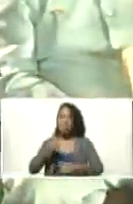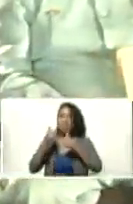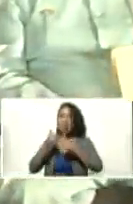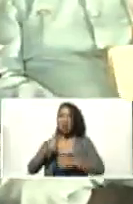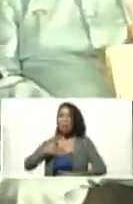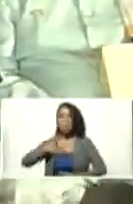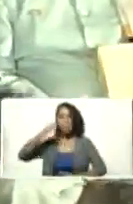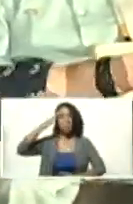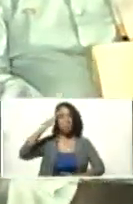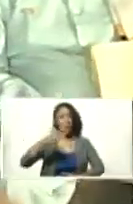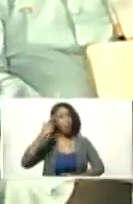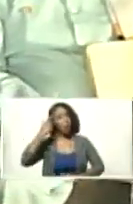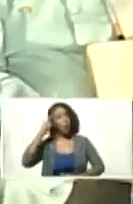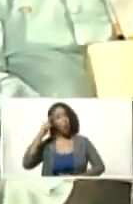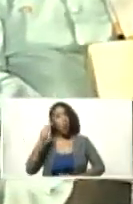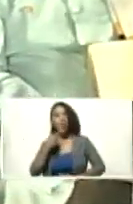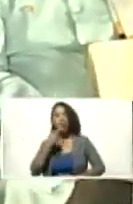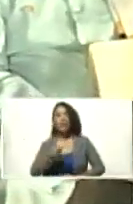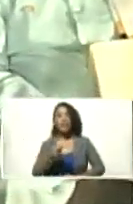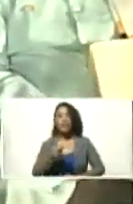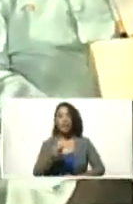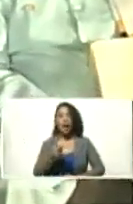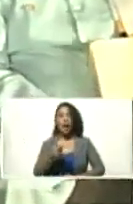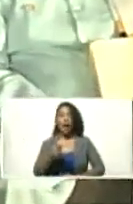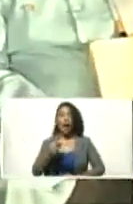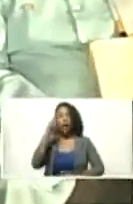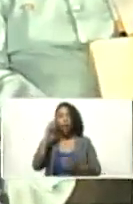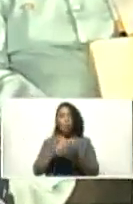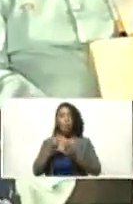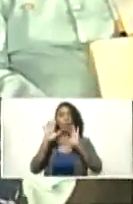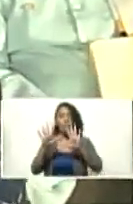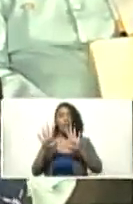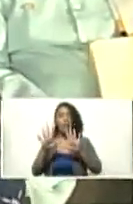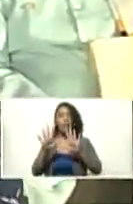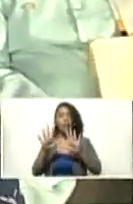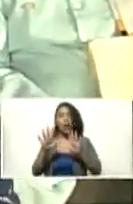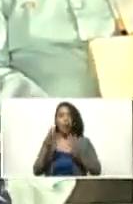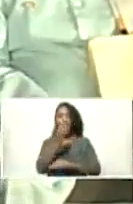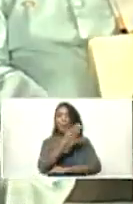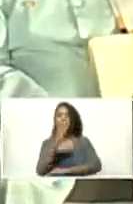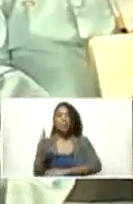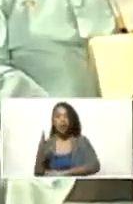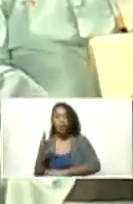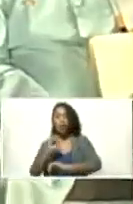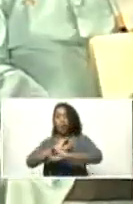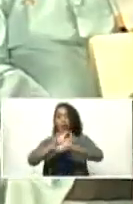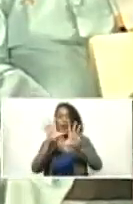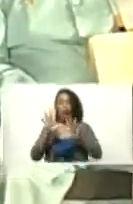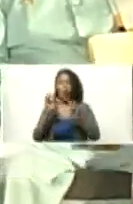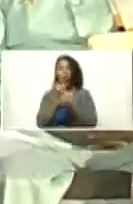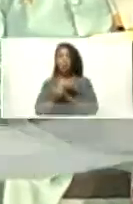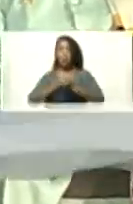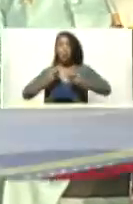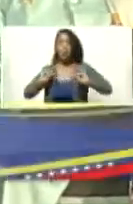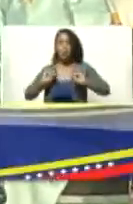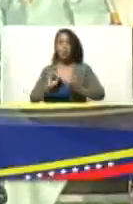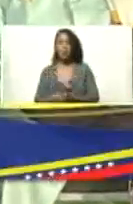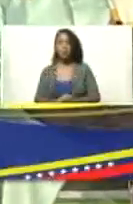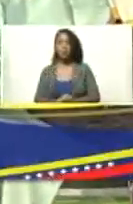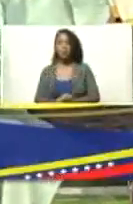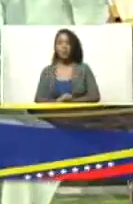aquí recordando lo que decía Benito en el 2010... con el bicentenario de la Declaración de Independencia,